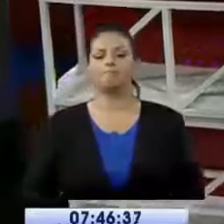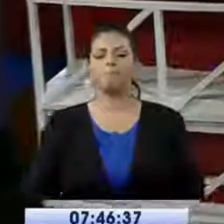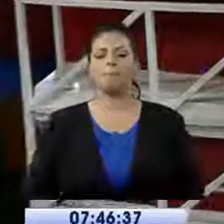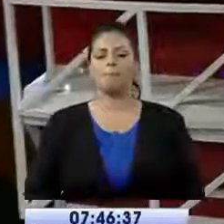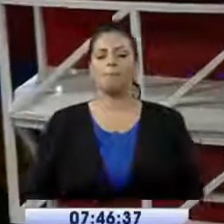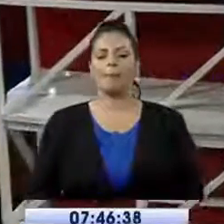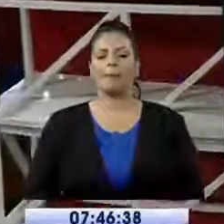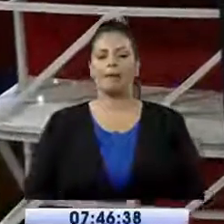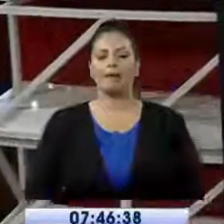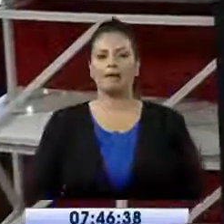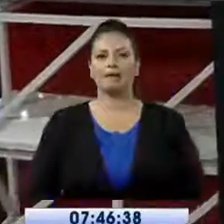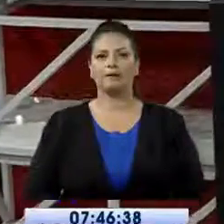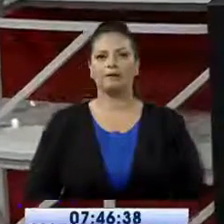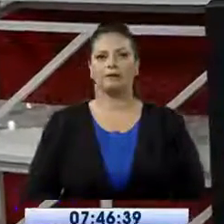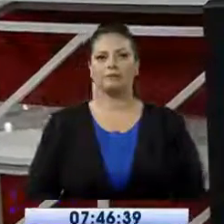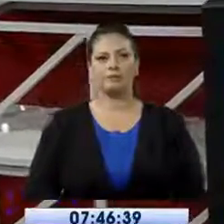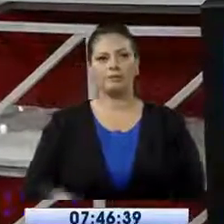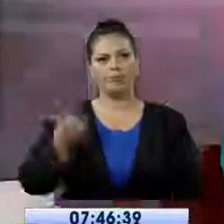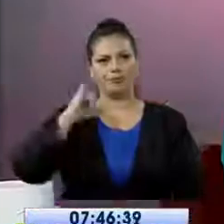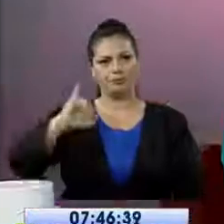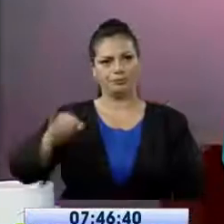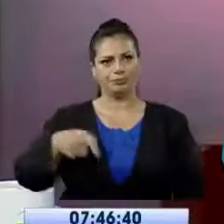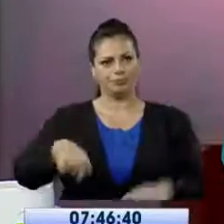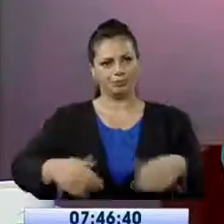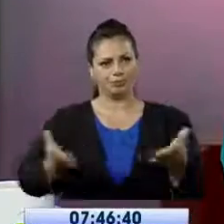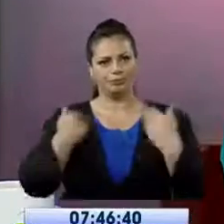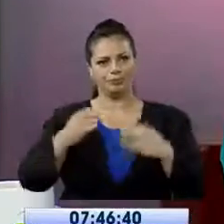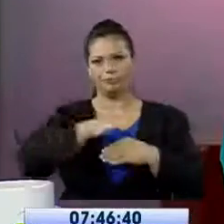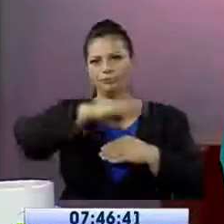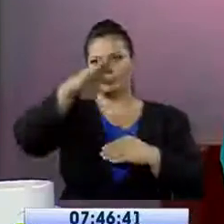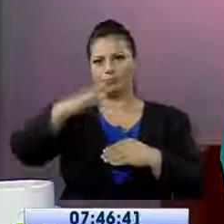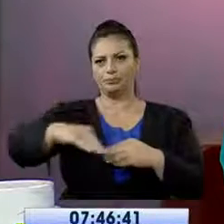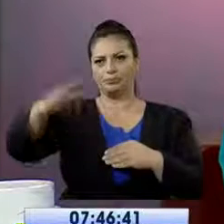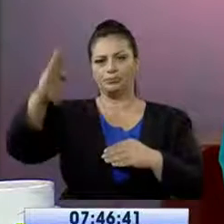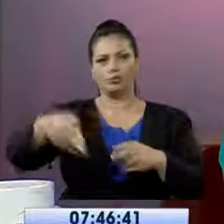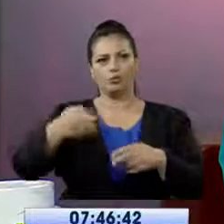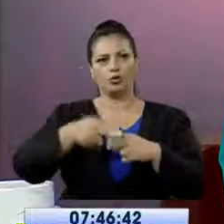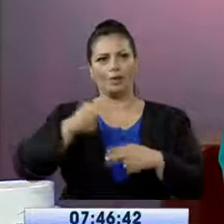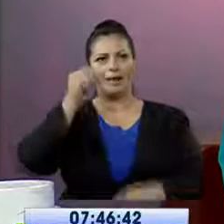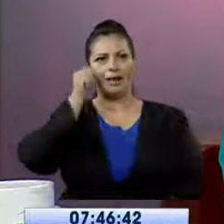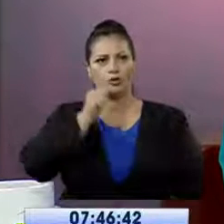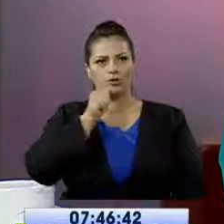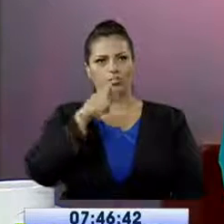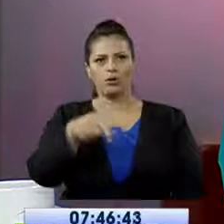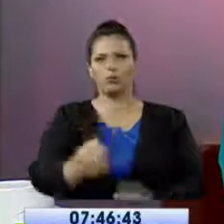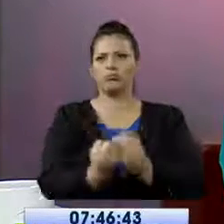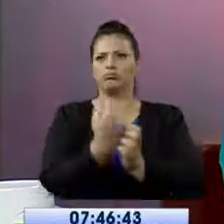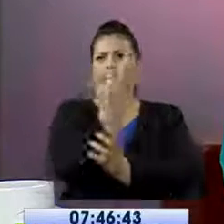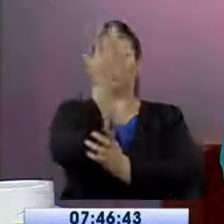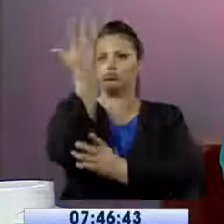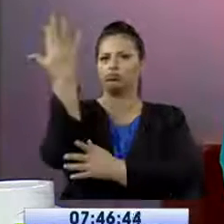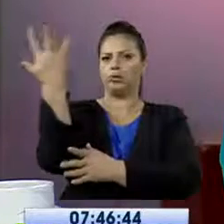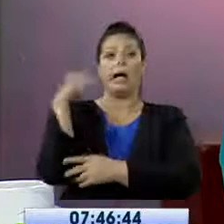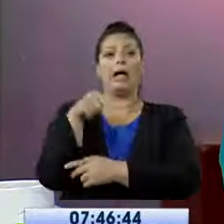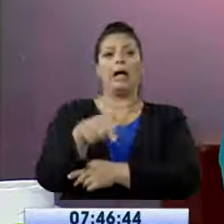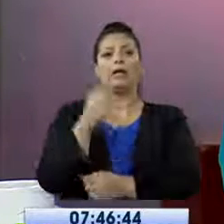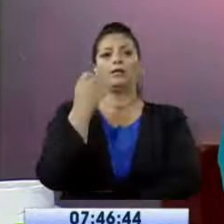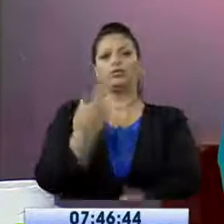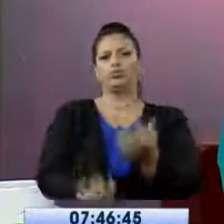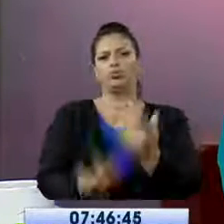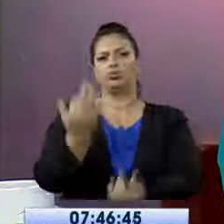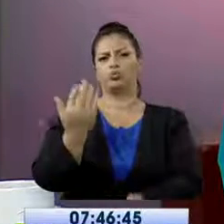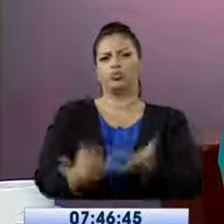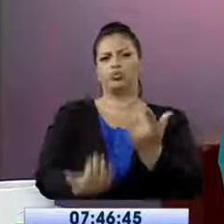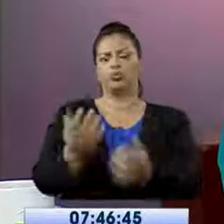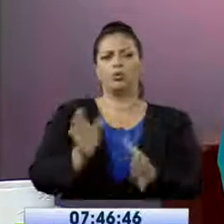Luego del incendio forestal registrado este jueves en Cerro Azul, el Cuerpo de Bomberos de Guayaquil y organizaciones ambientalistas lamentan la afectación